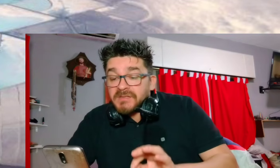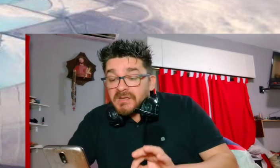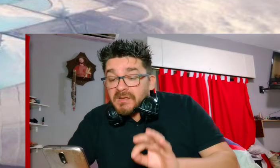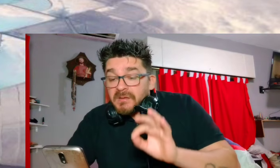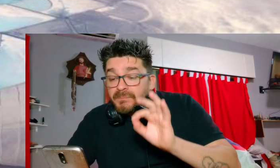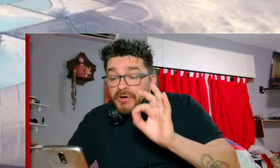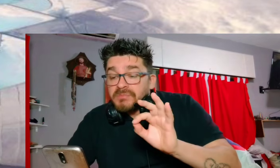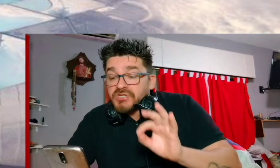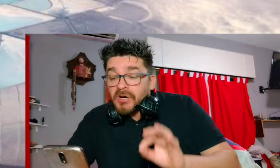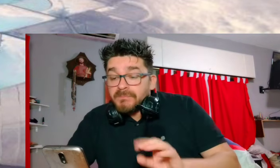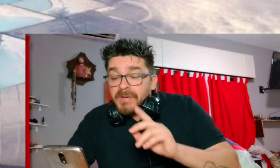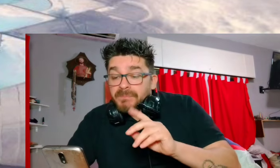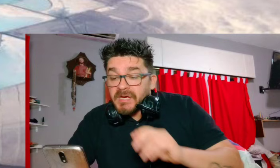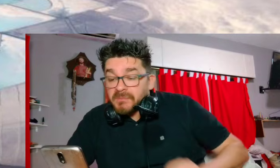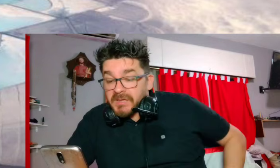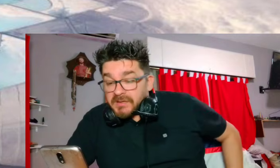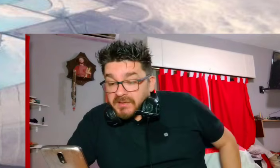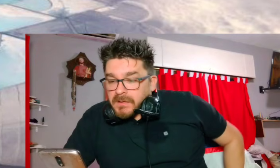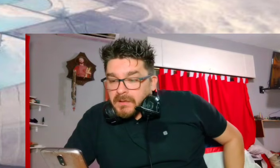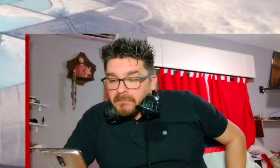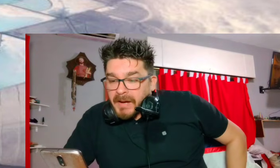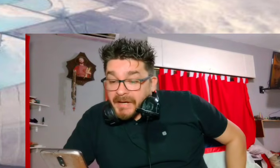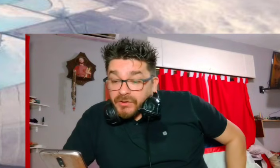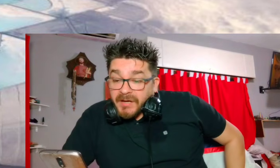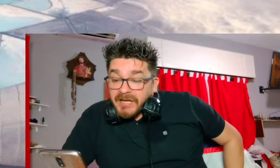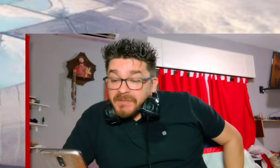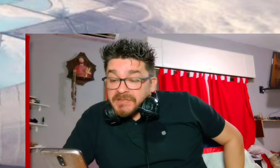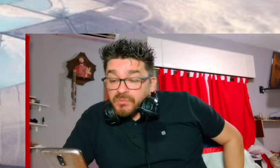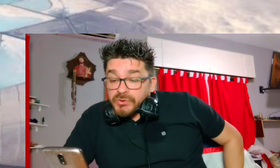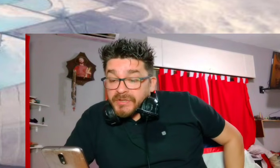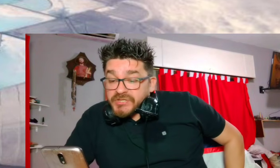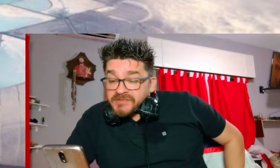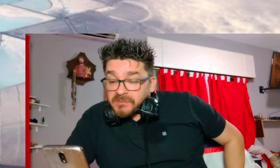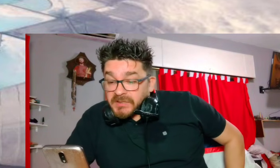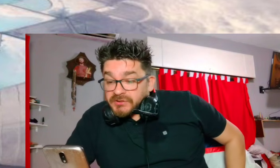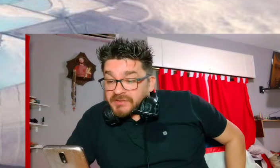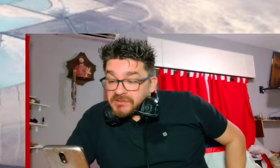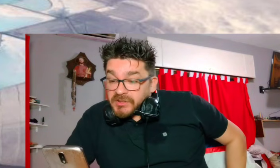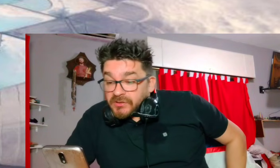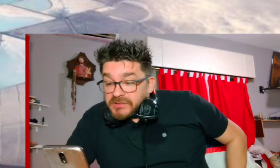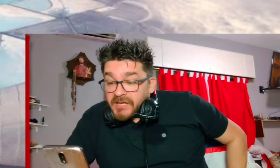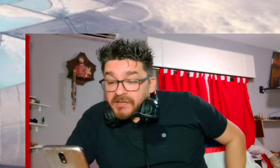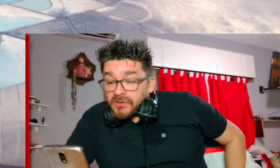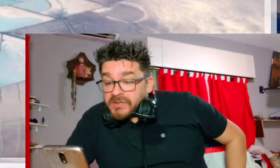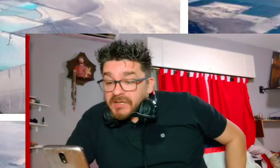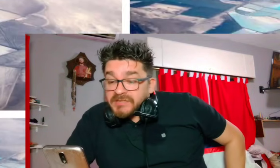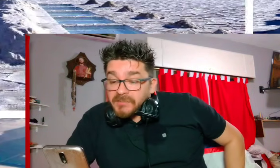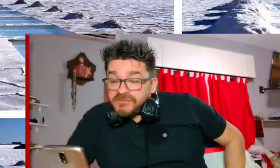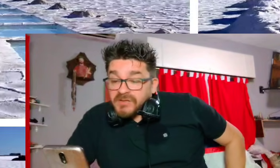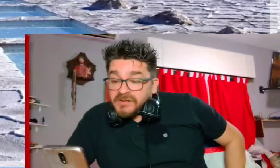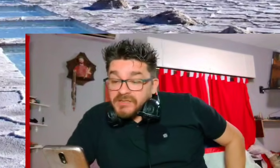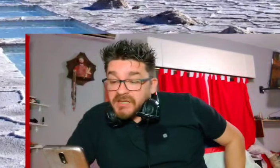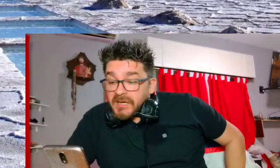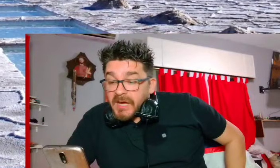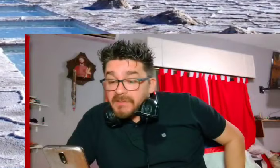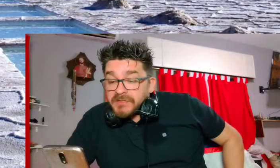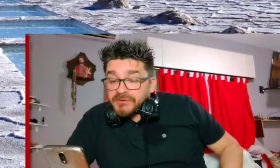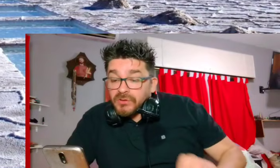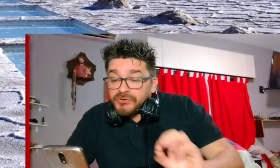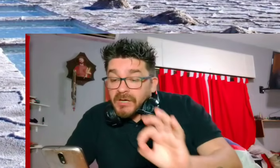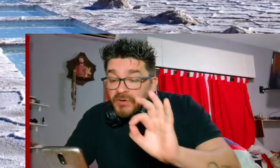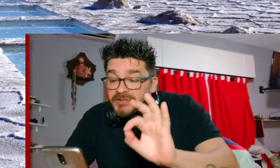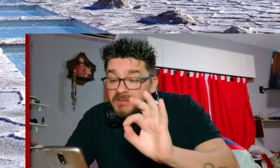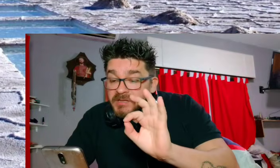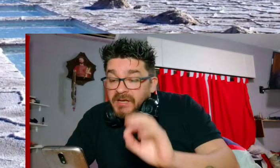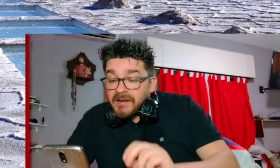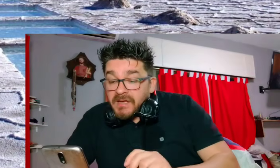3,415 partes por millón ppm. Bacanora es realmente muy buen yacimiento, aseveró, y agregó que el servicio que dirige ha